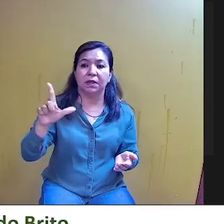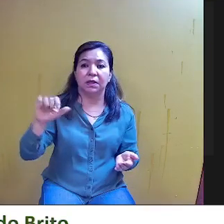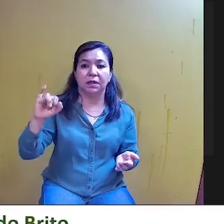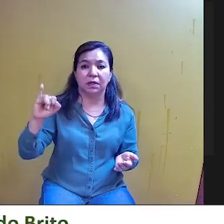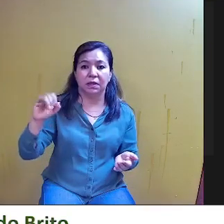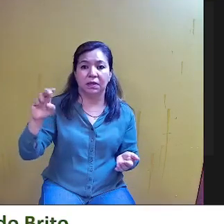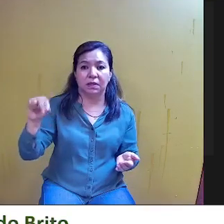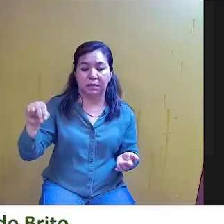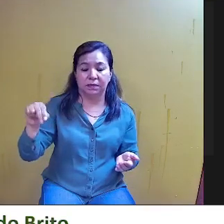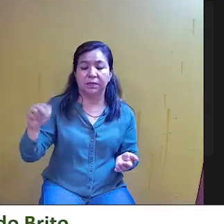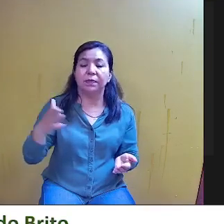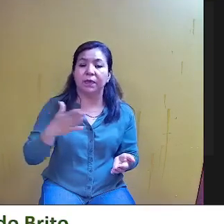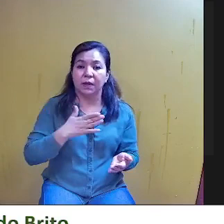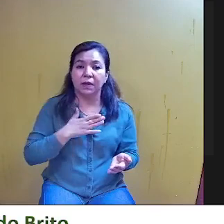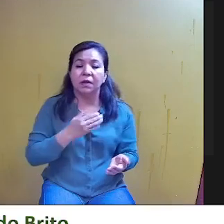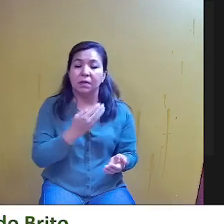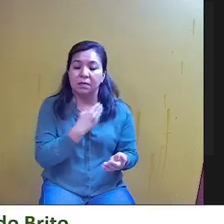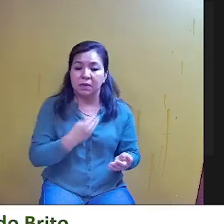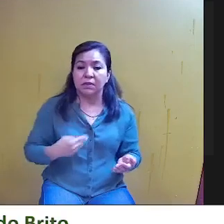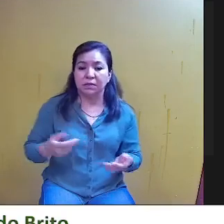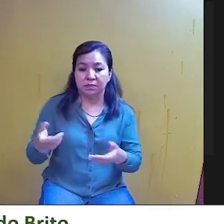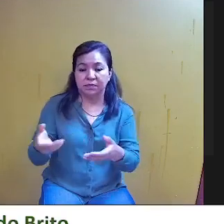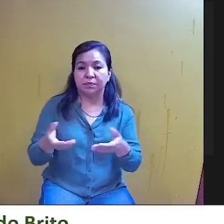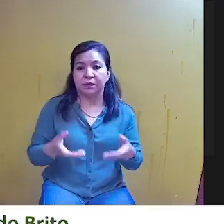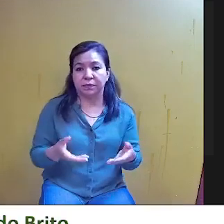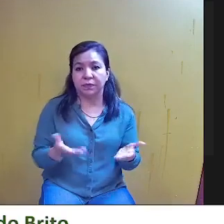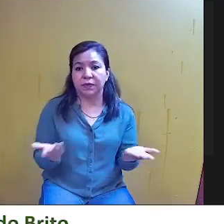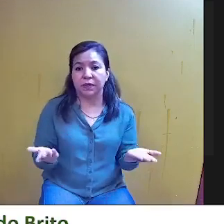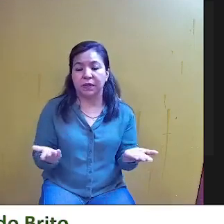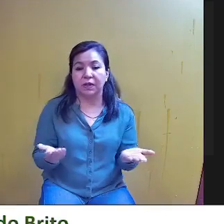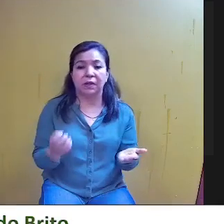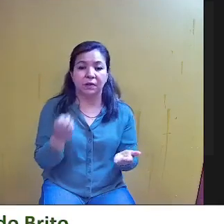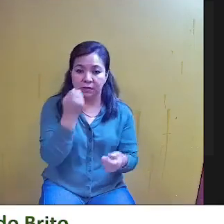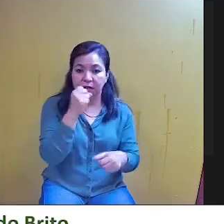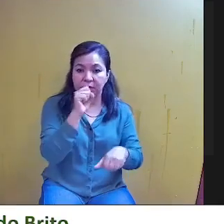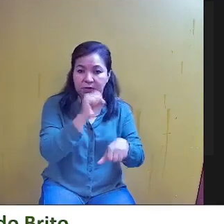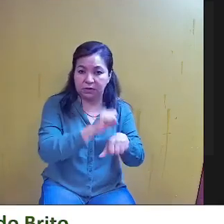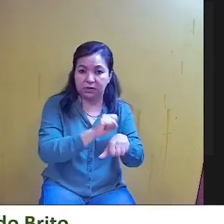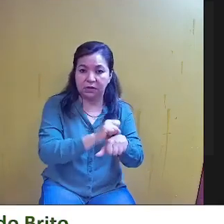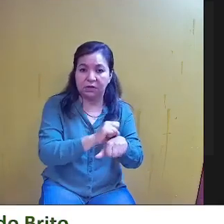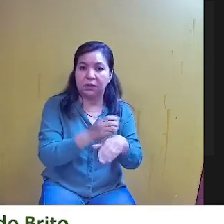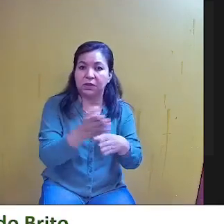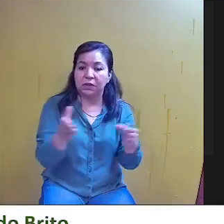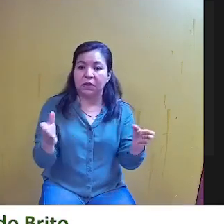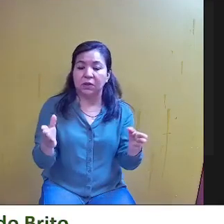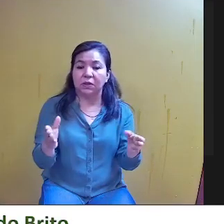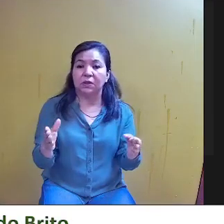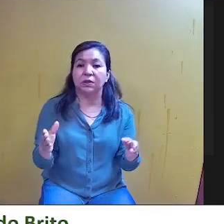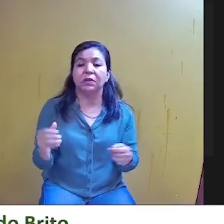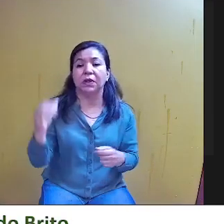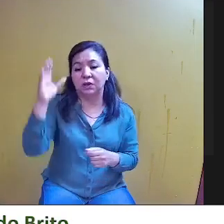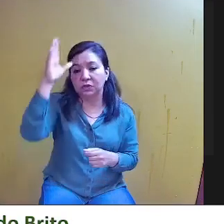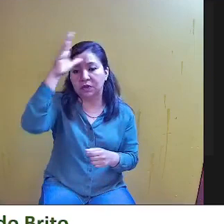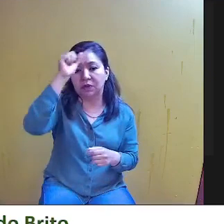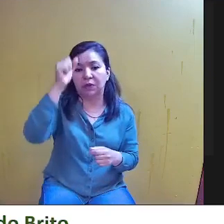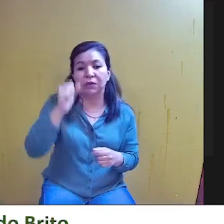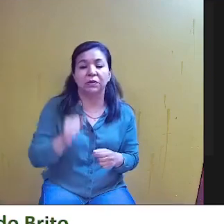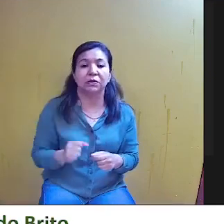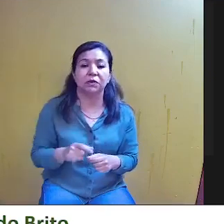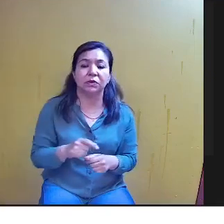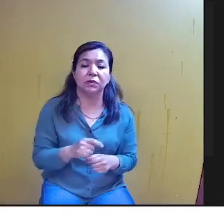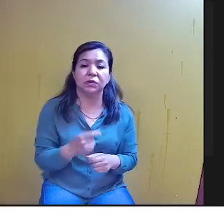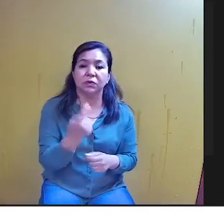presidenta, asumo la responsabilidad de los mismos. Por lo que pido, señor secretario general de acuerdos, nos apoye con la cuenta y